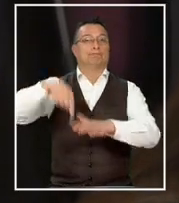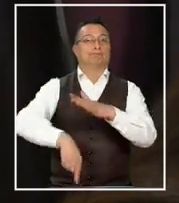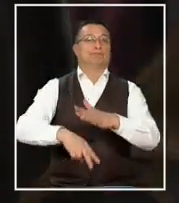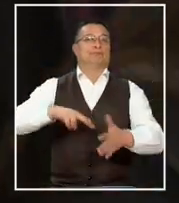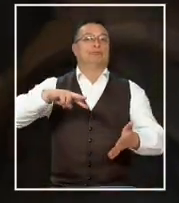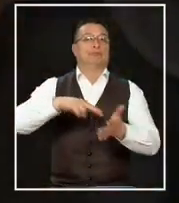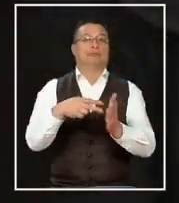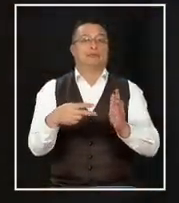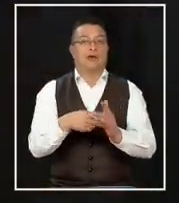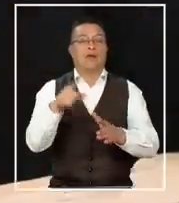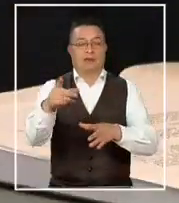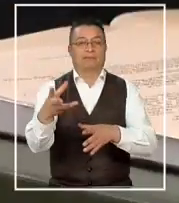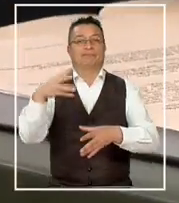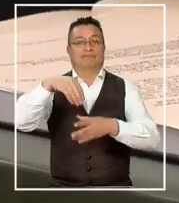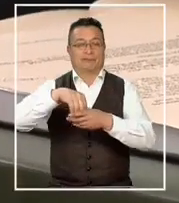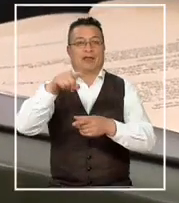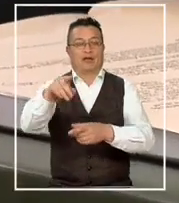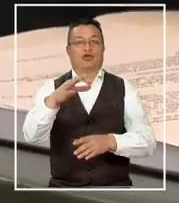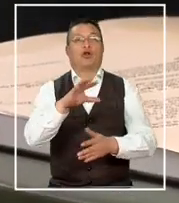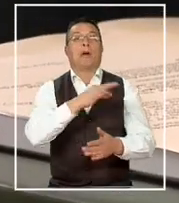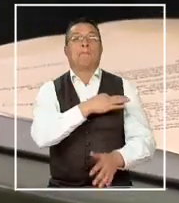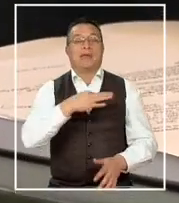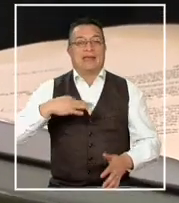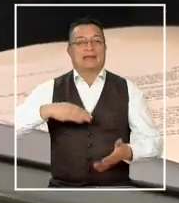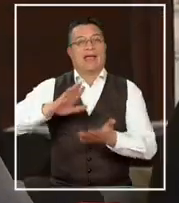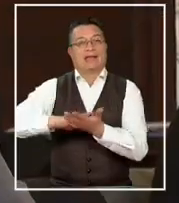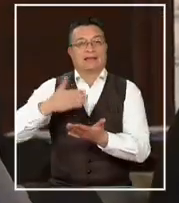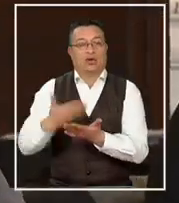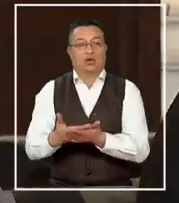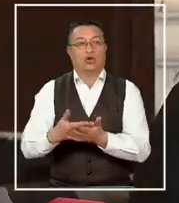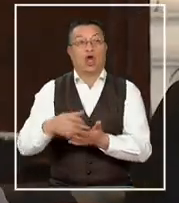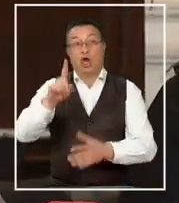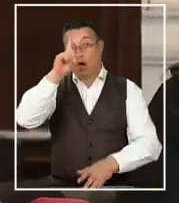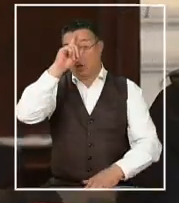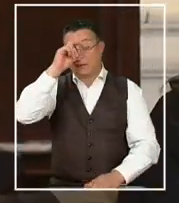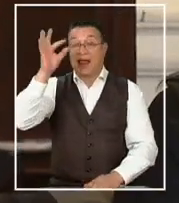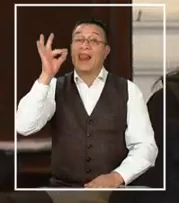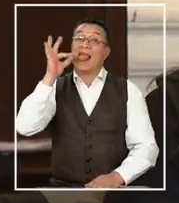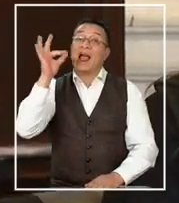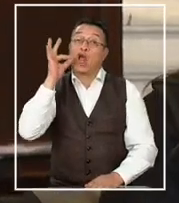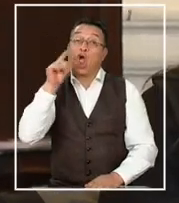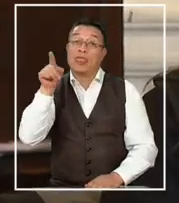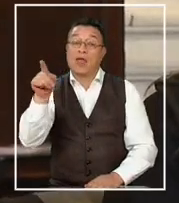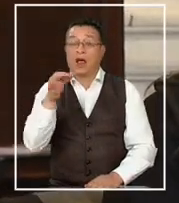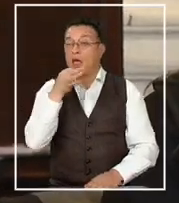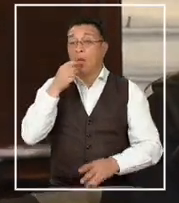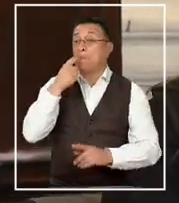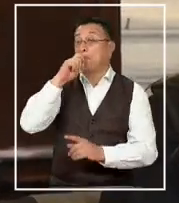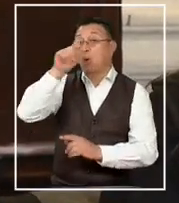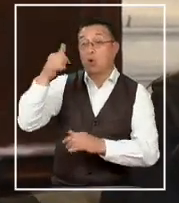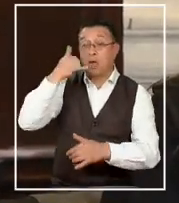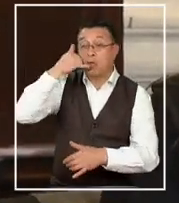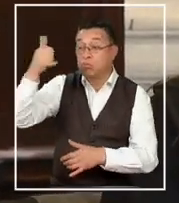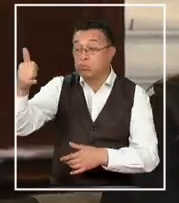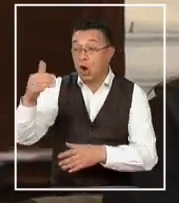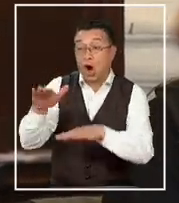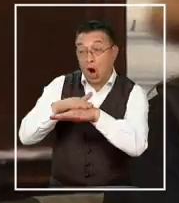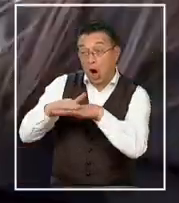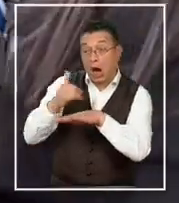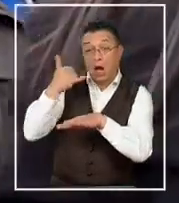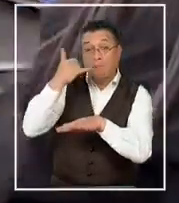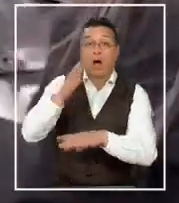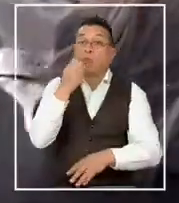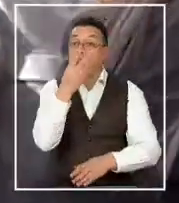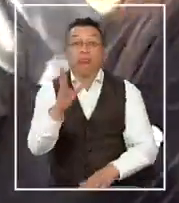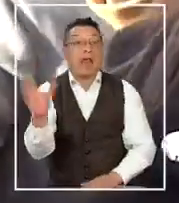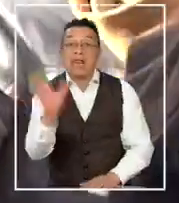crisis al interior de la cartera que dirige Jimena Aguilera. La clínica Las Condes no fue consultada por la disponibilidad de camas, se reveló este domingo.